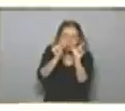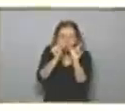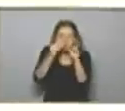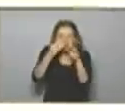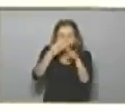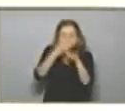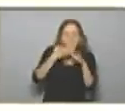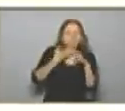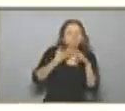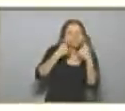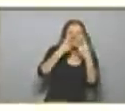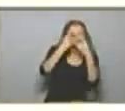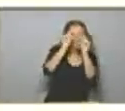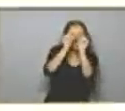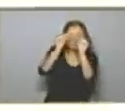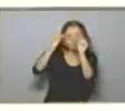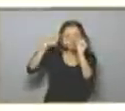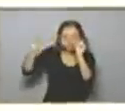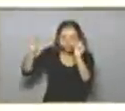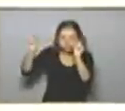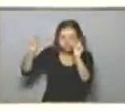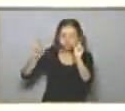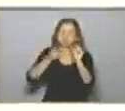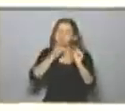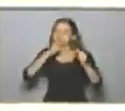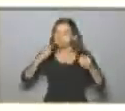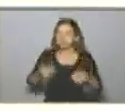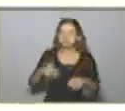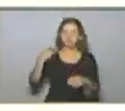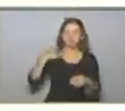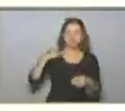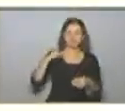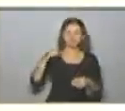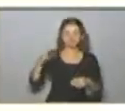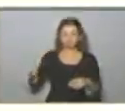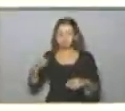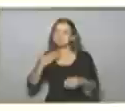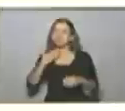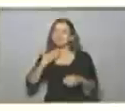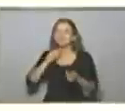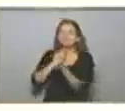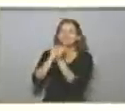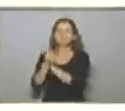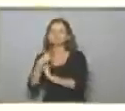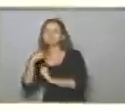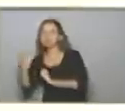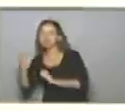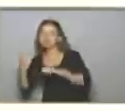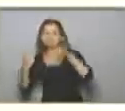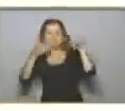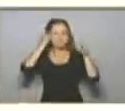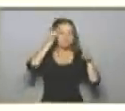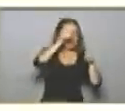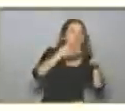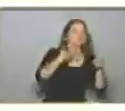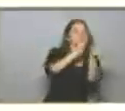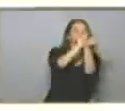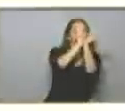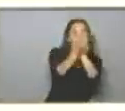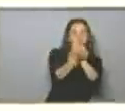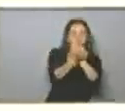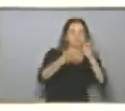Regina Celi. Acá se dice Regina Coeli, curriculum vitae, porque bueno, en la tradición española permaneció eso. Así